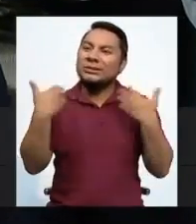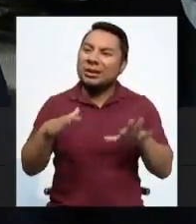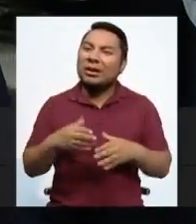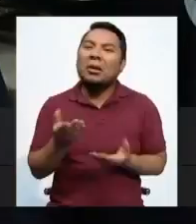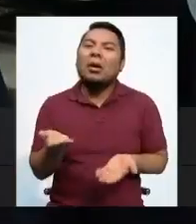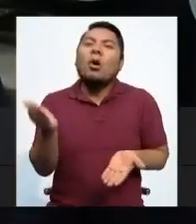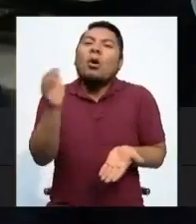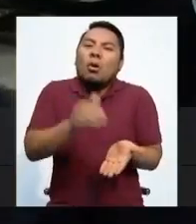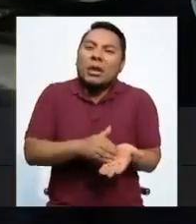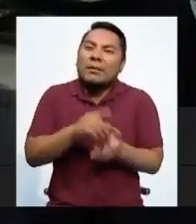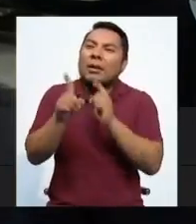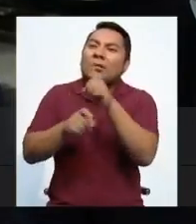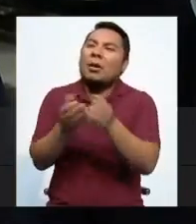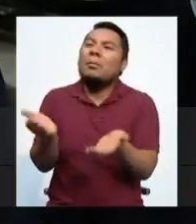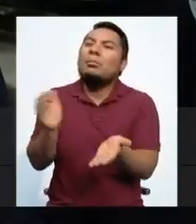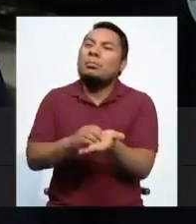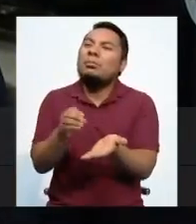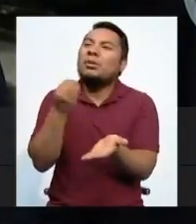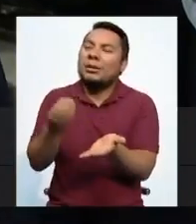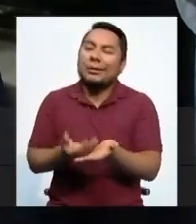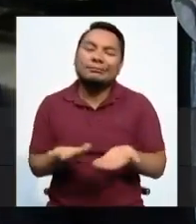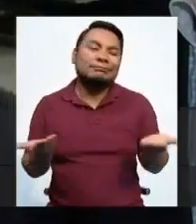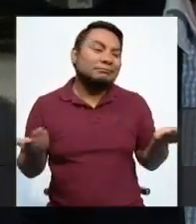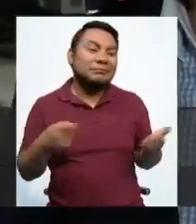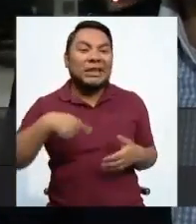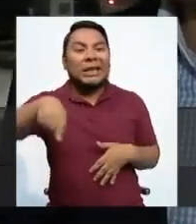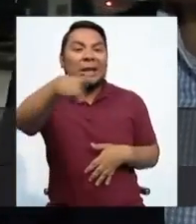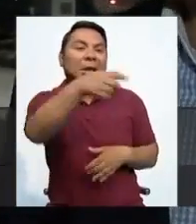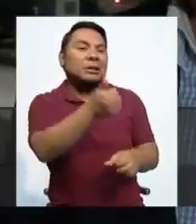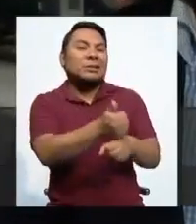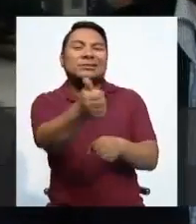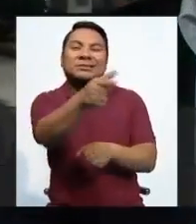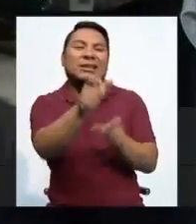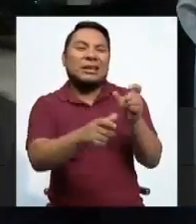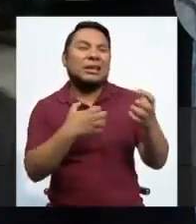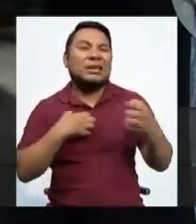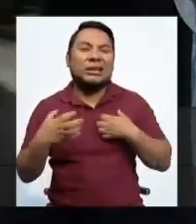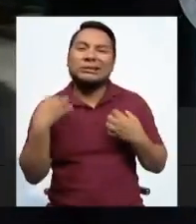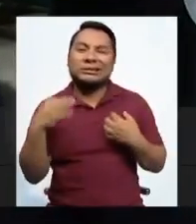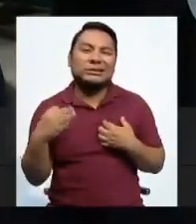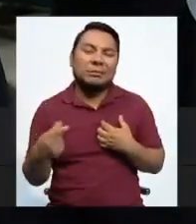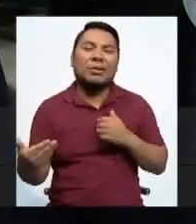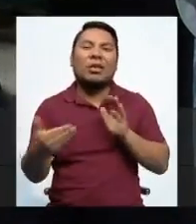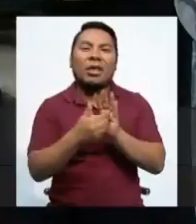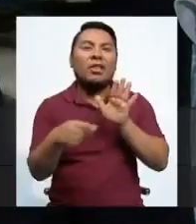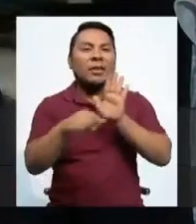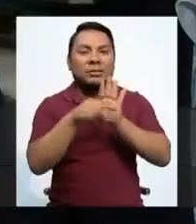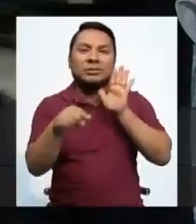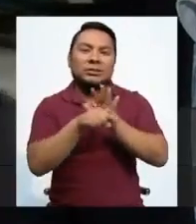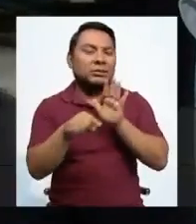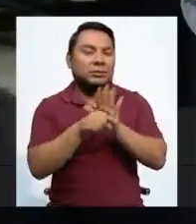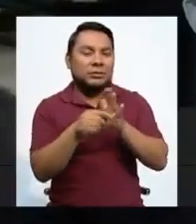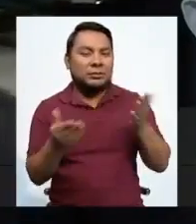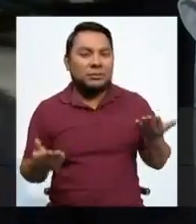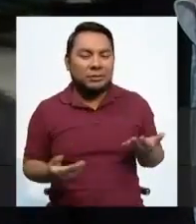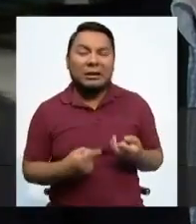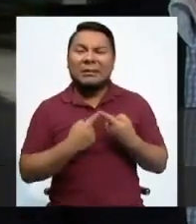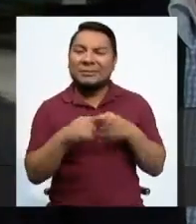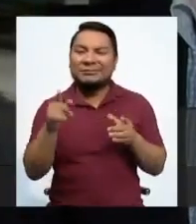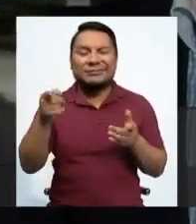ellos, pues porque es una manera de obtener notoriedad pública, ¿no es cierto? Tratando de sacar cosas negativas. Pero todo, si lo ven con un